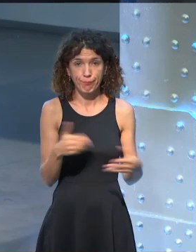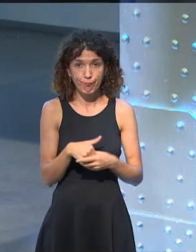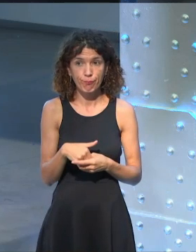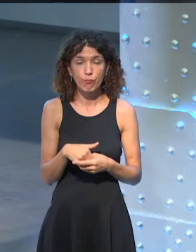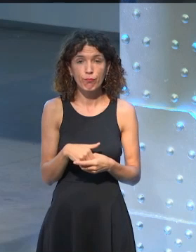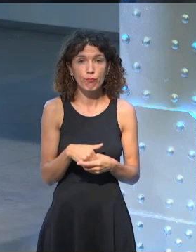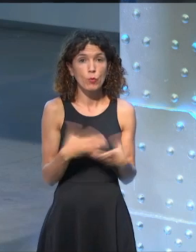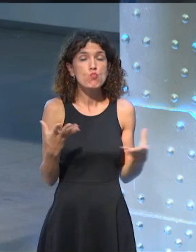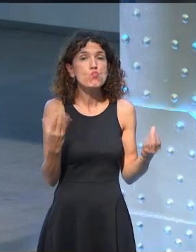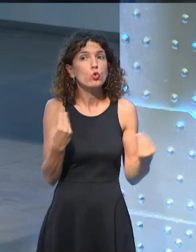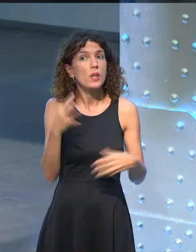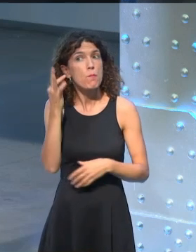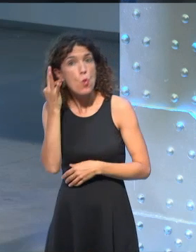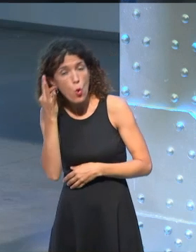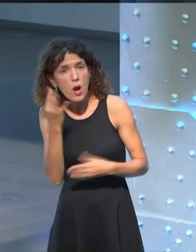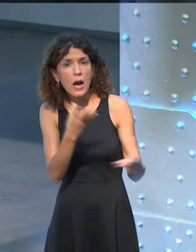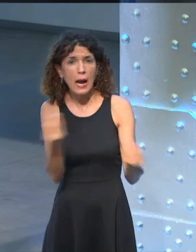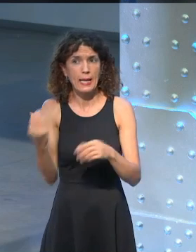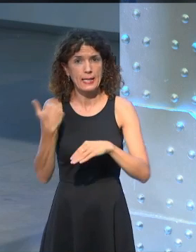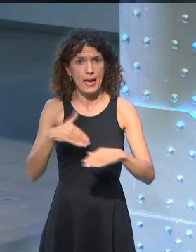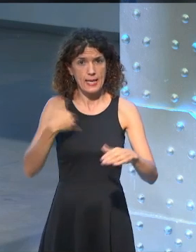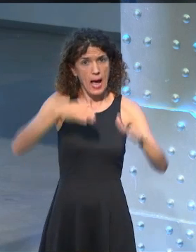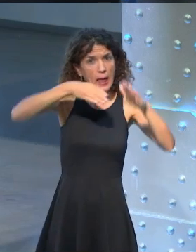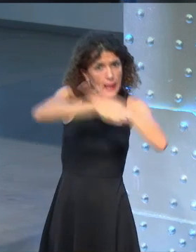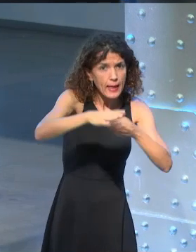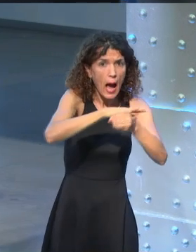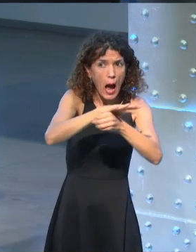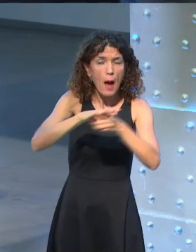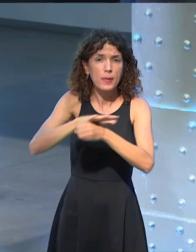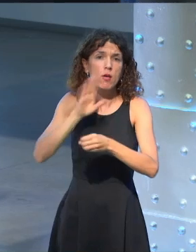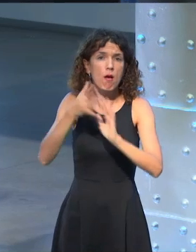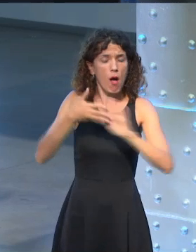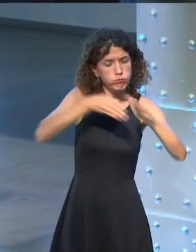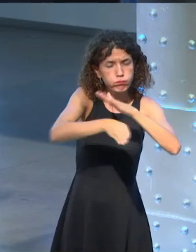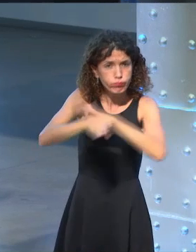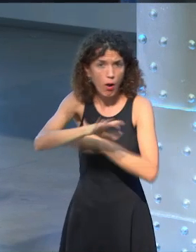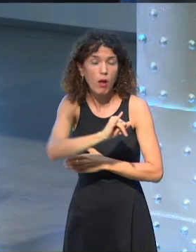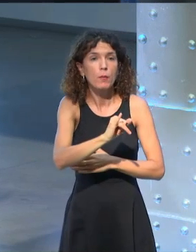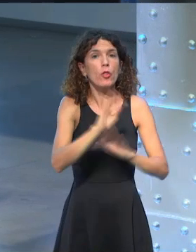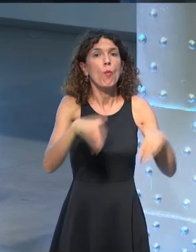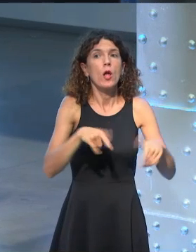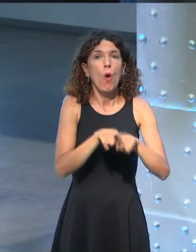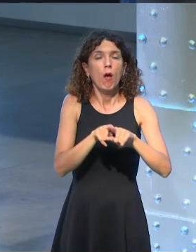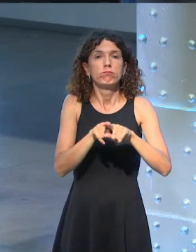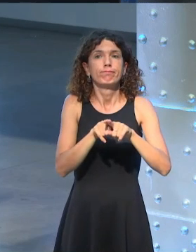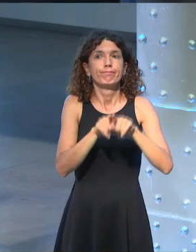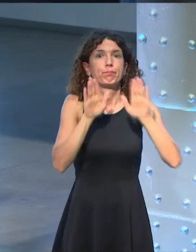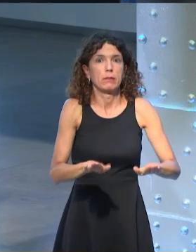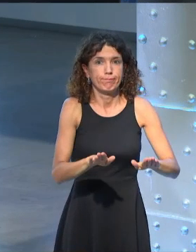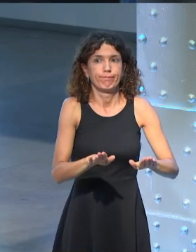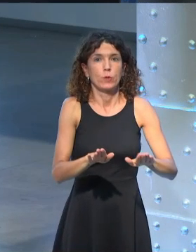hay muchas mujeres que ya acceden a estos ámbitos, pero luego se quedan en el camino,